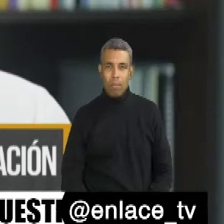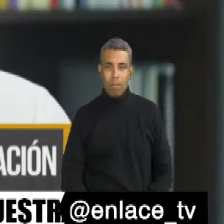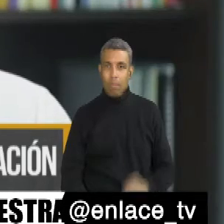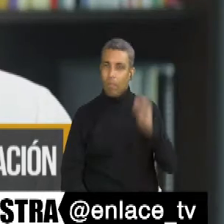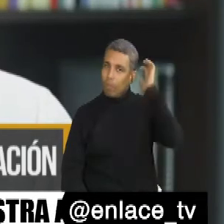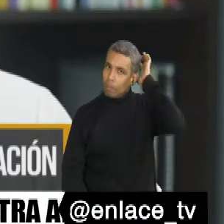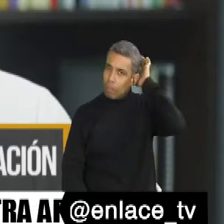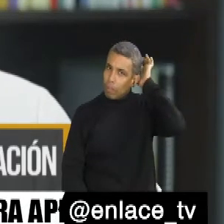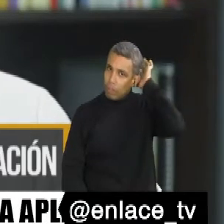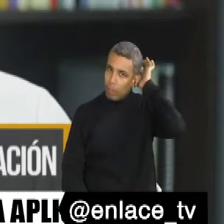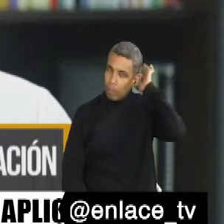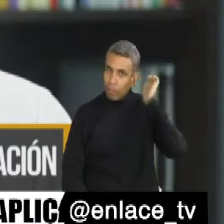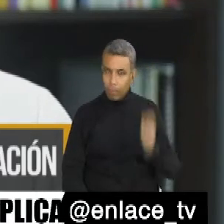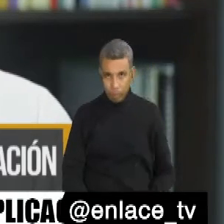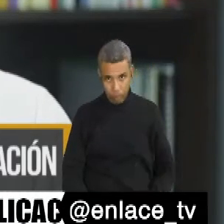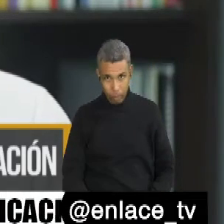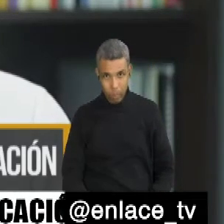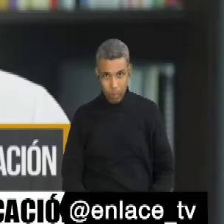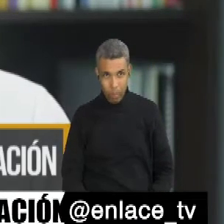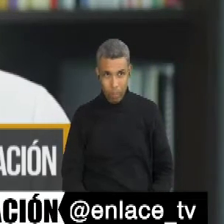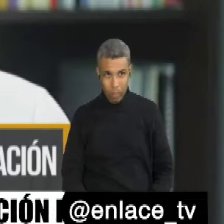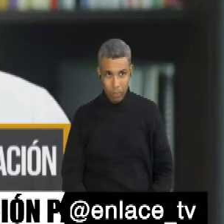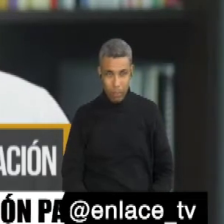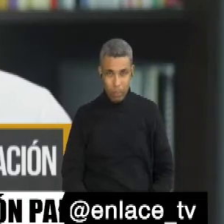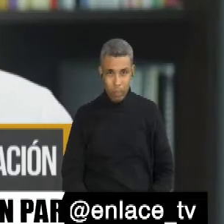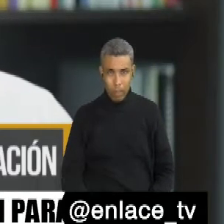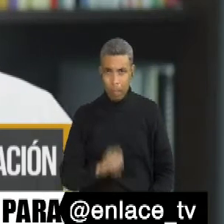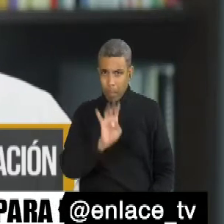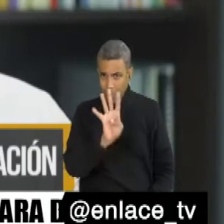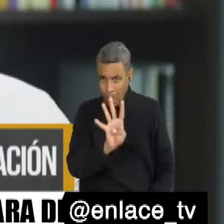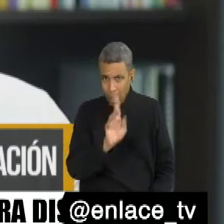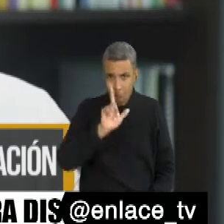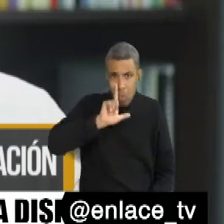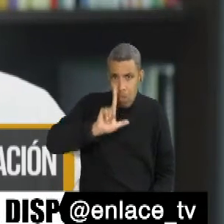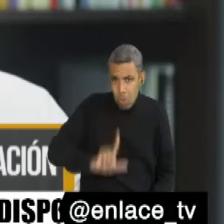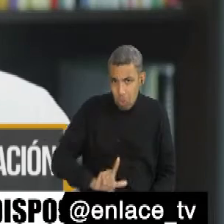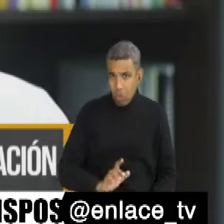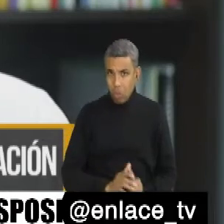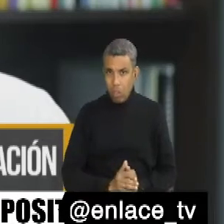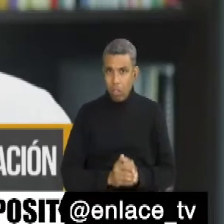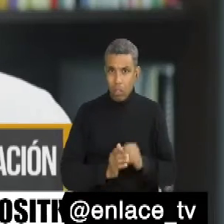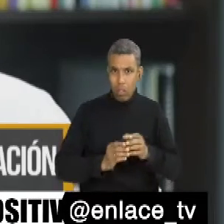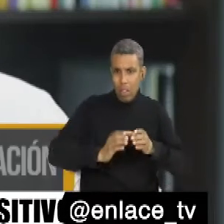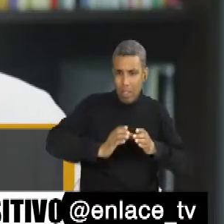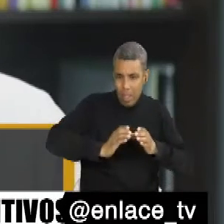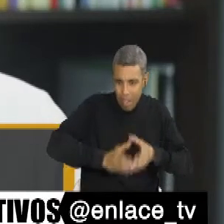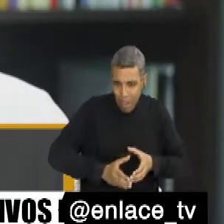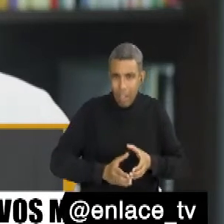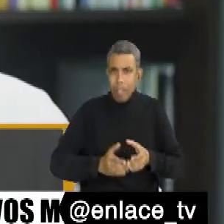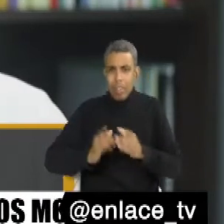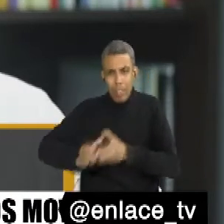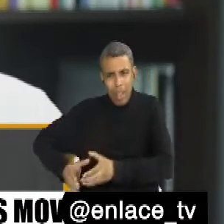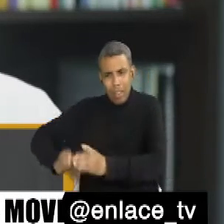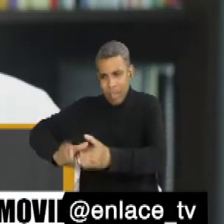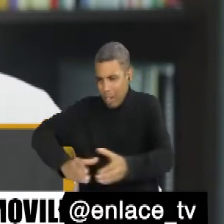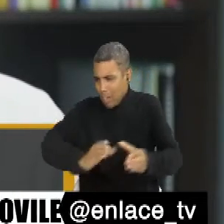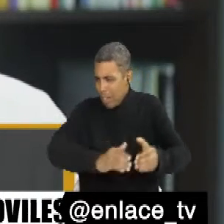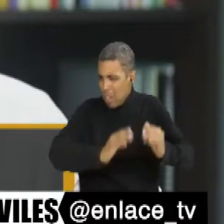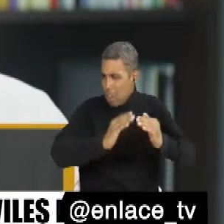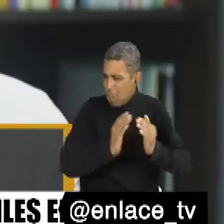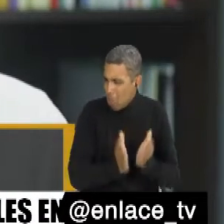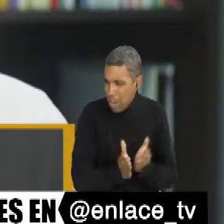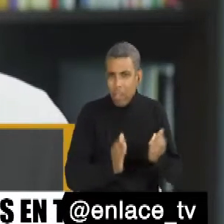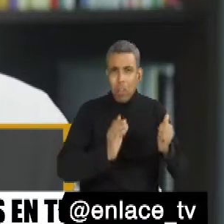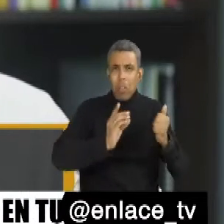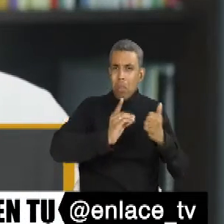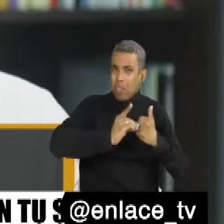a partir del 4 de julio los esperamos a todos en las aulas a los docentes, a los estudiantes y a los papás que